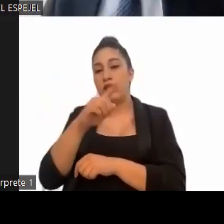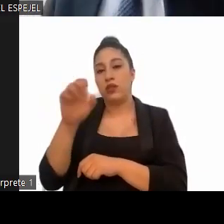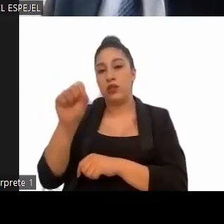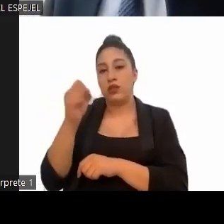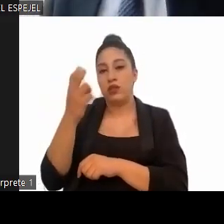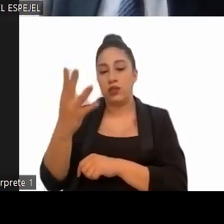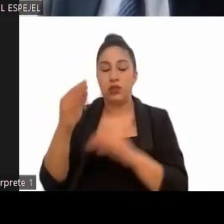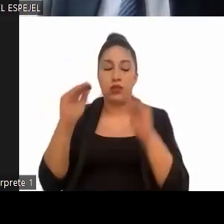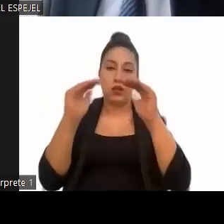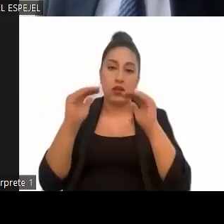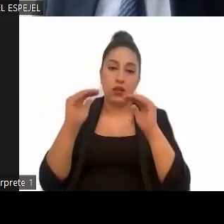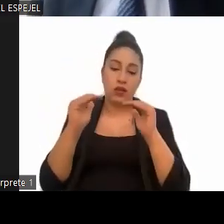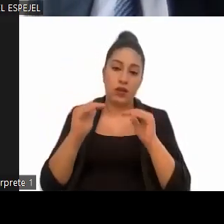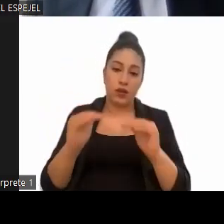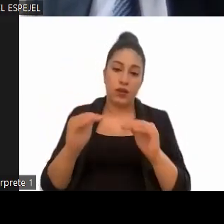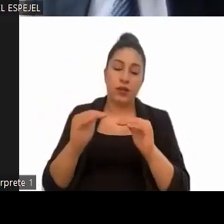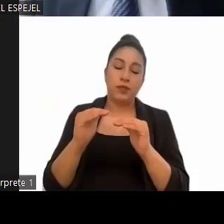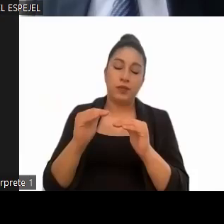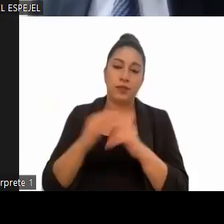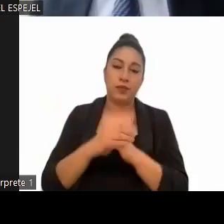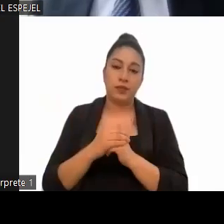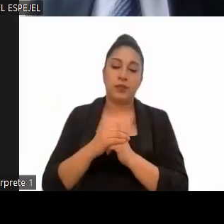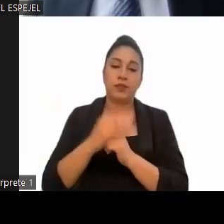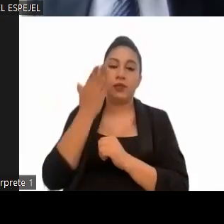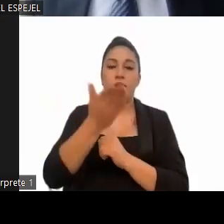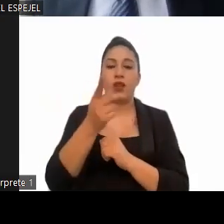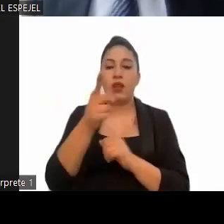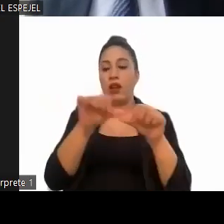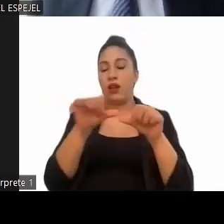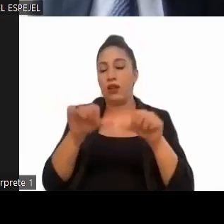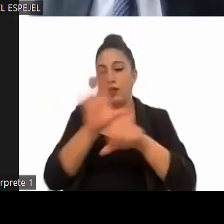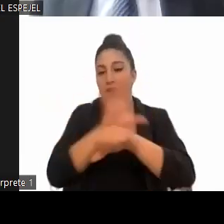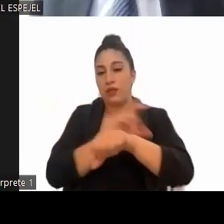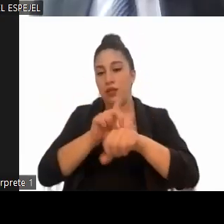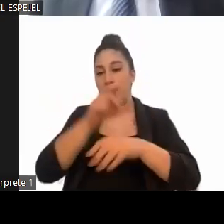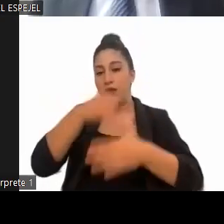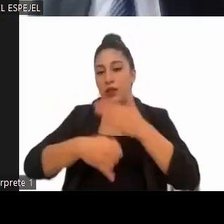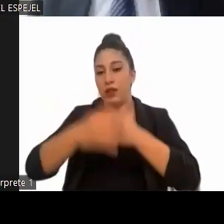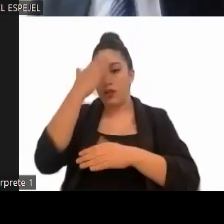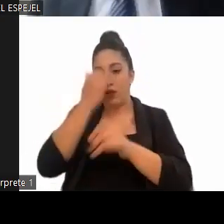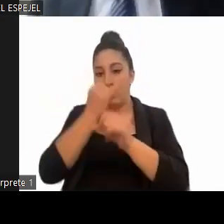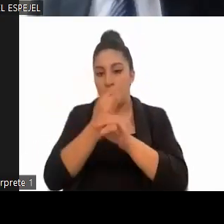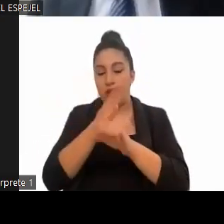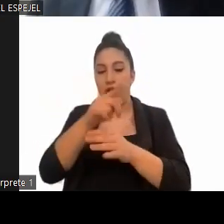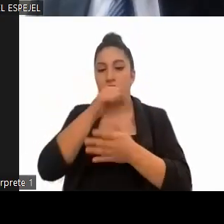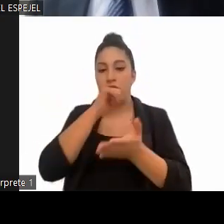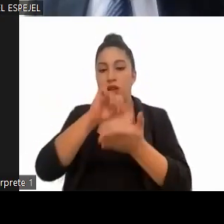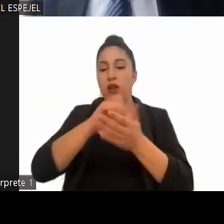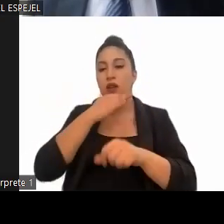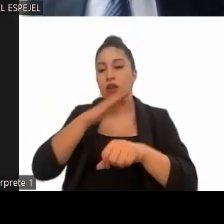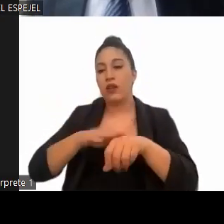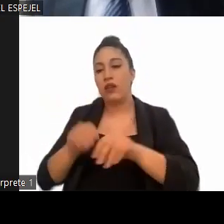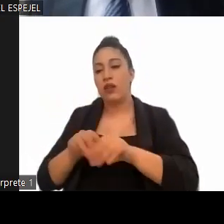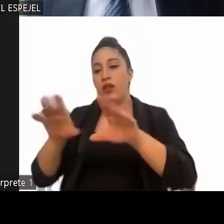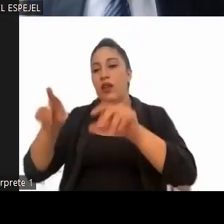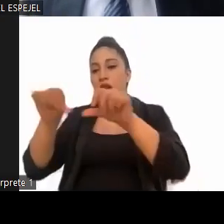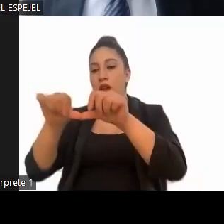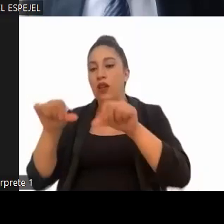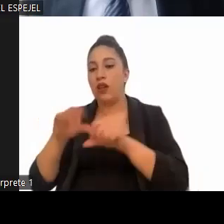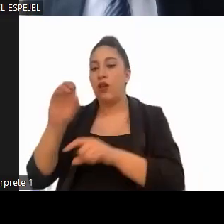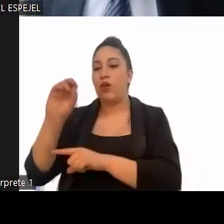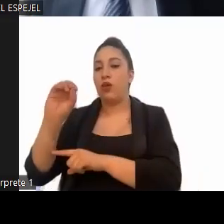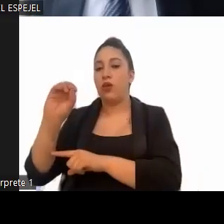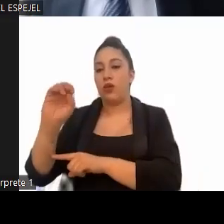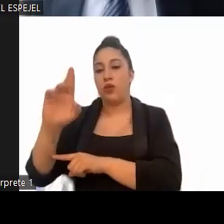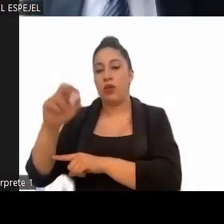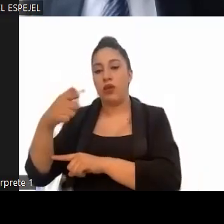092-07-54-22-000-164. Segundo, se instruye a la unidad de transparencia a través de la Secretaría Ejecutiva en funciones notificar al órgano de control interno del Congreso de la Ciudad de